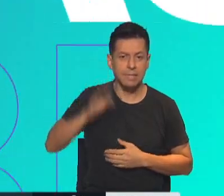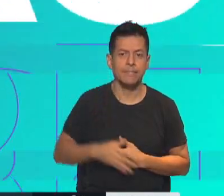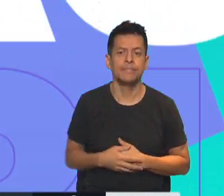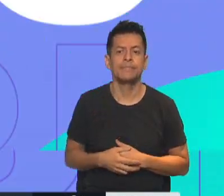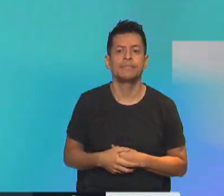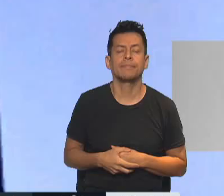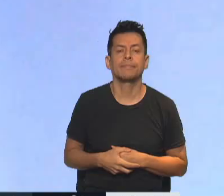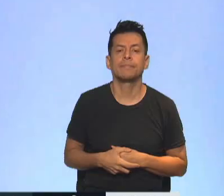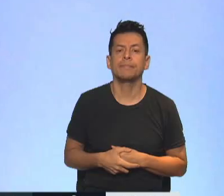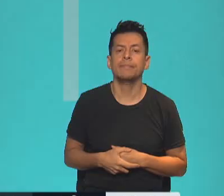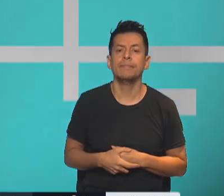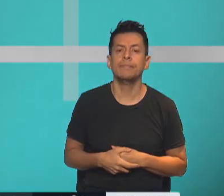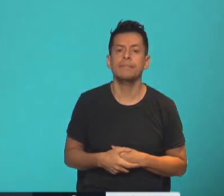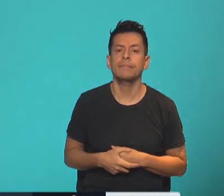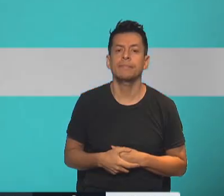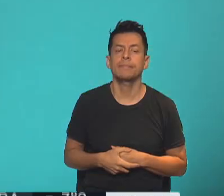bien